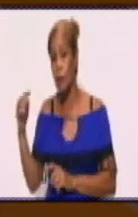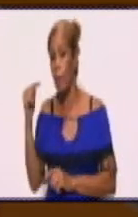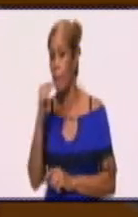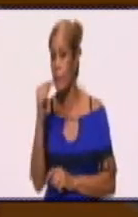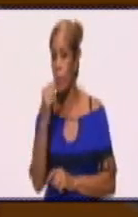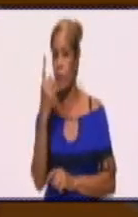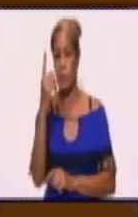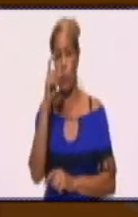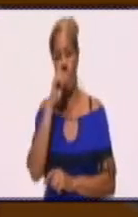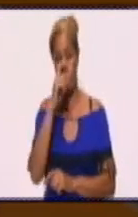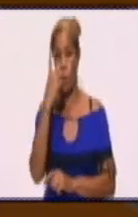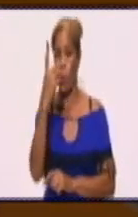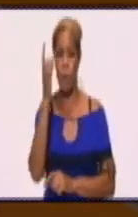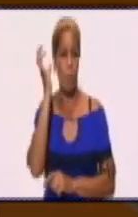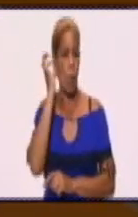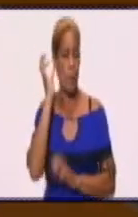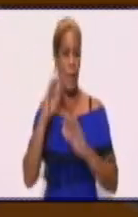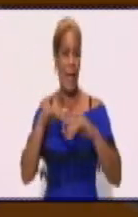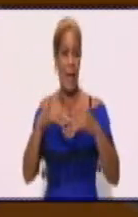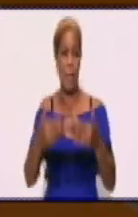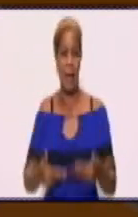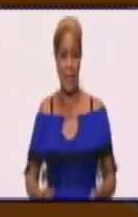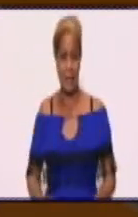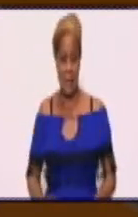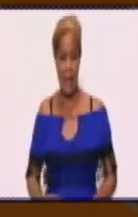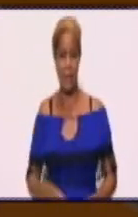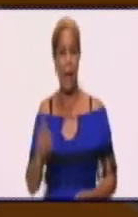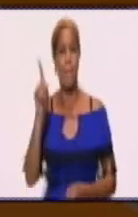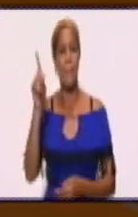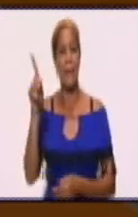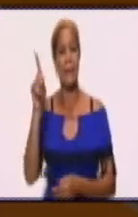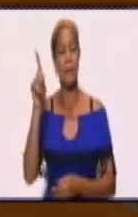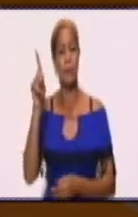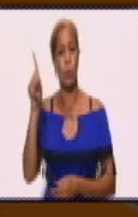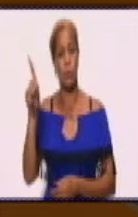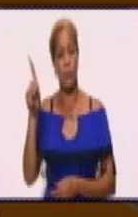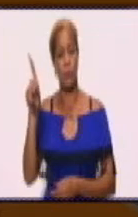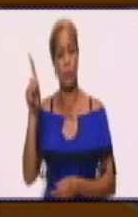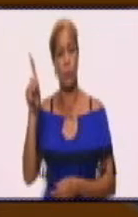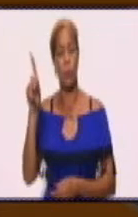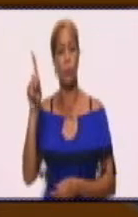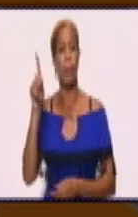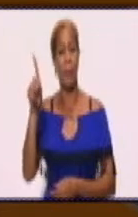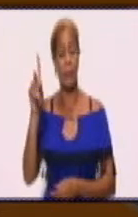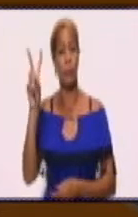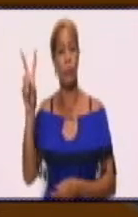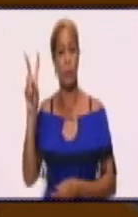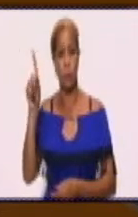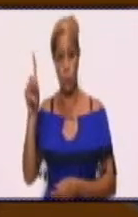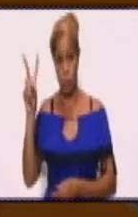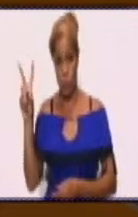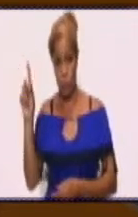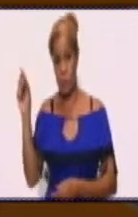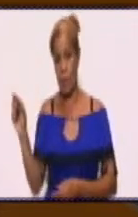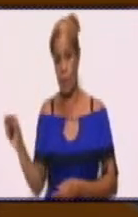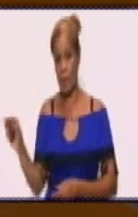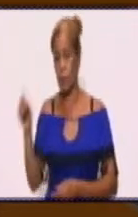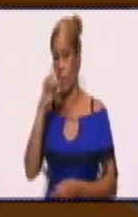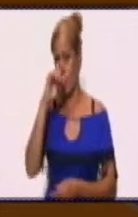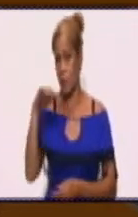gestante. Acumulamos 1.212 pacientes en la edad pediátrica confirmados a la COVID. Se